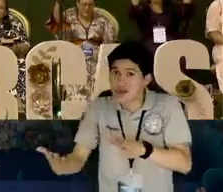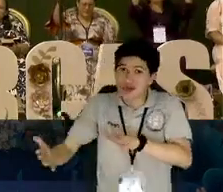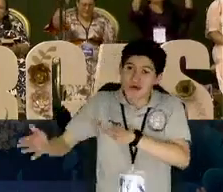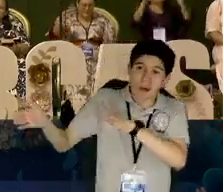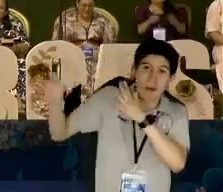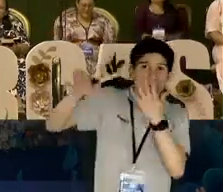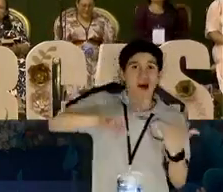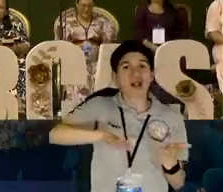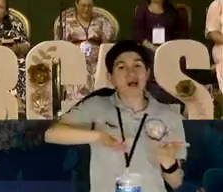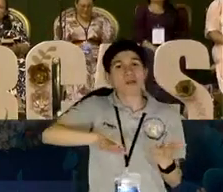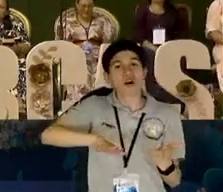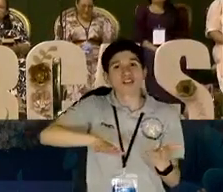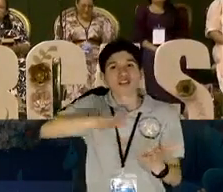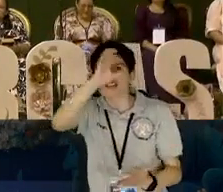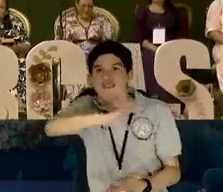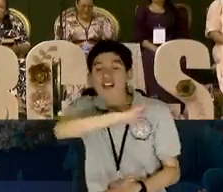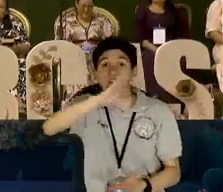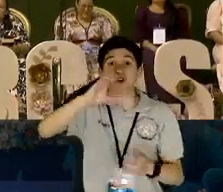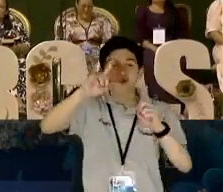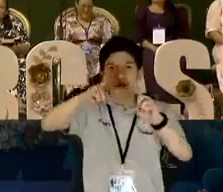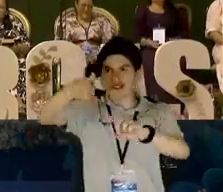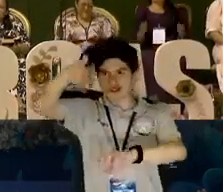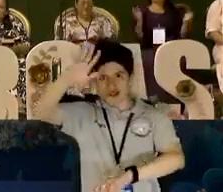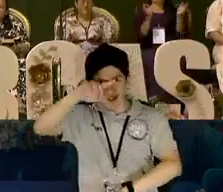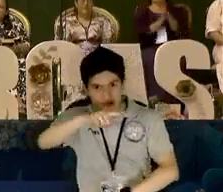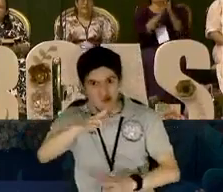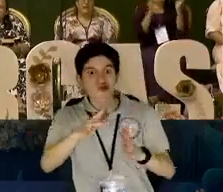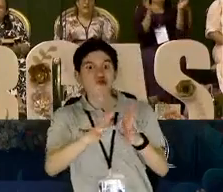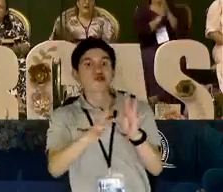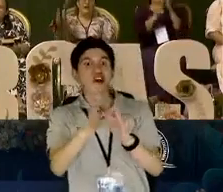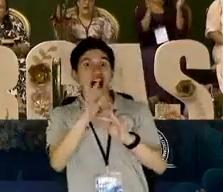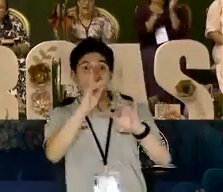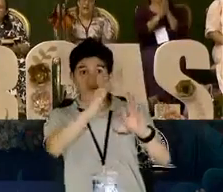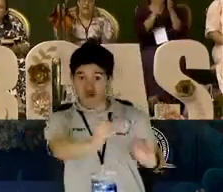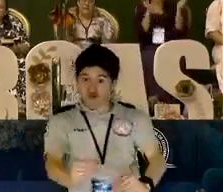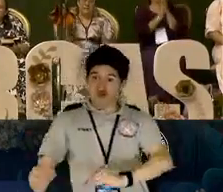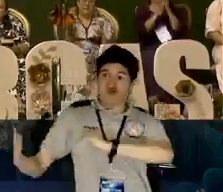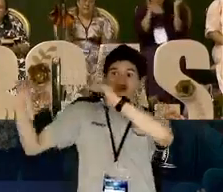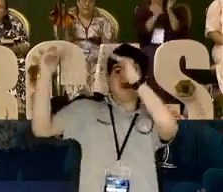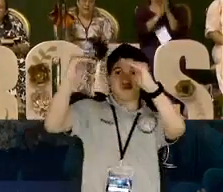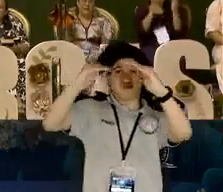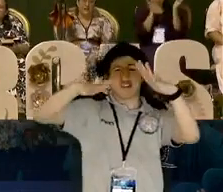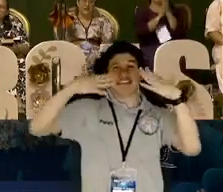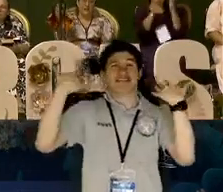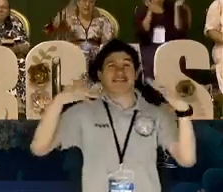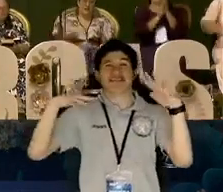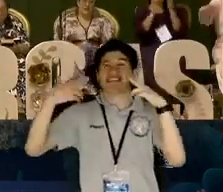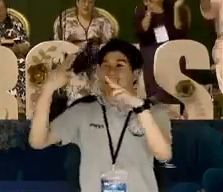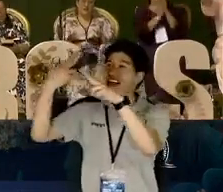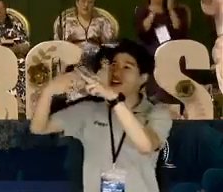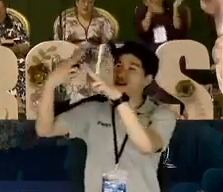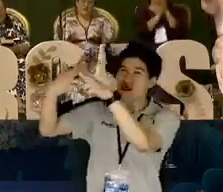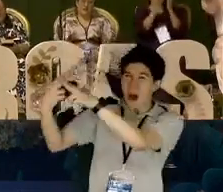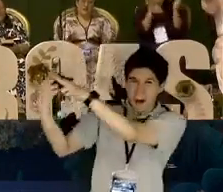cual Dios también lo exaltó hasta lo sumo y le dio un nombre.